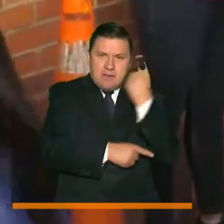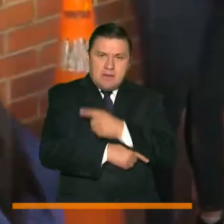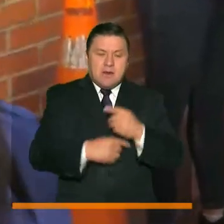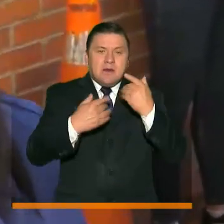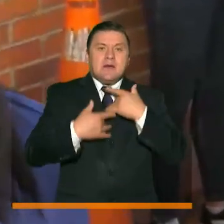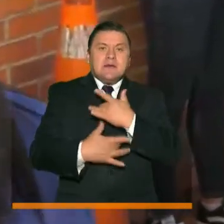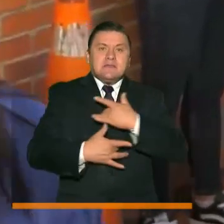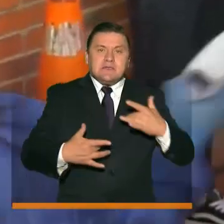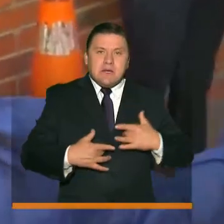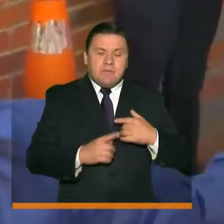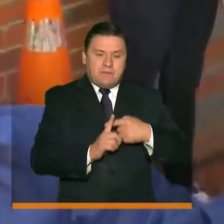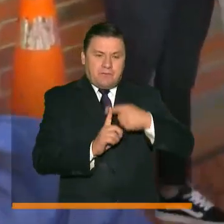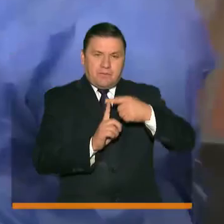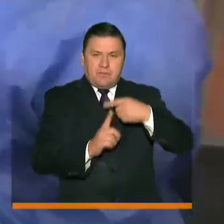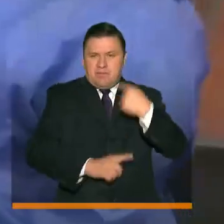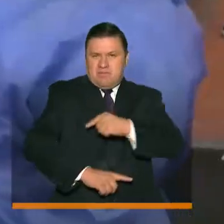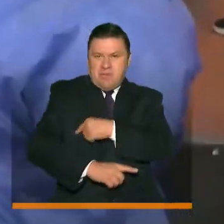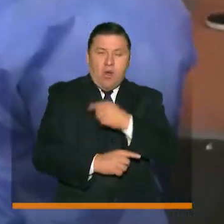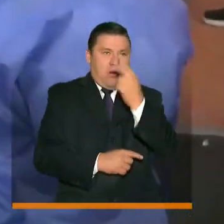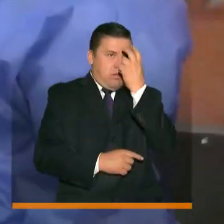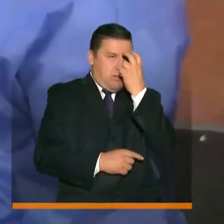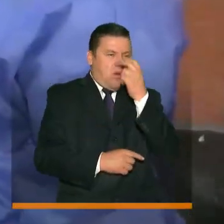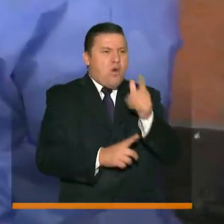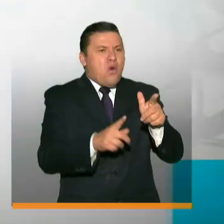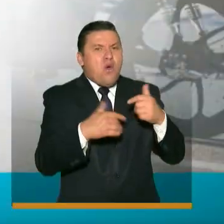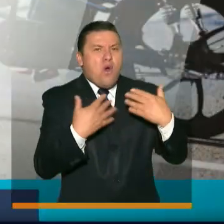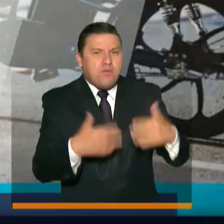estado de salud y temperatura de los trabajadores.